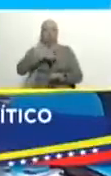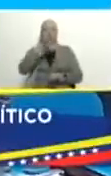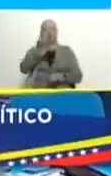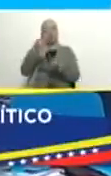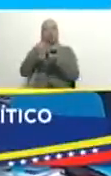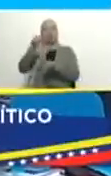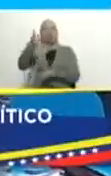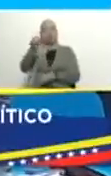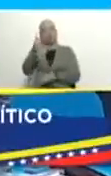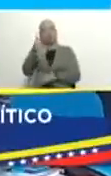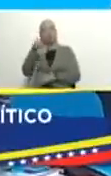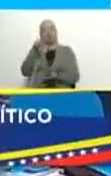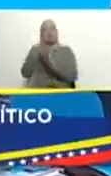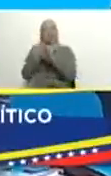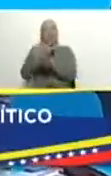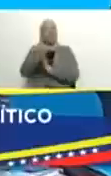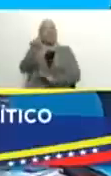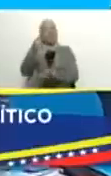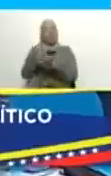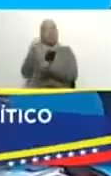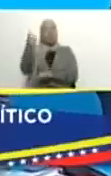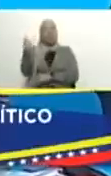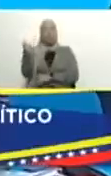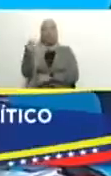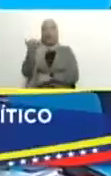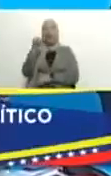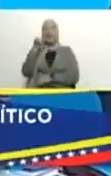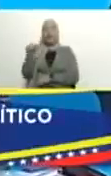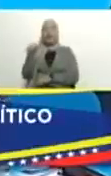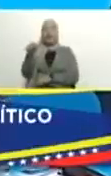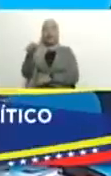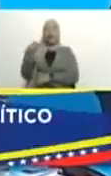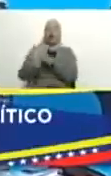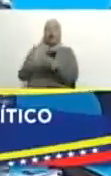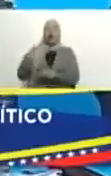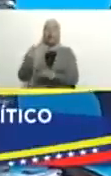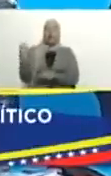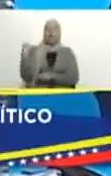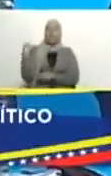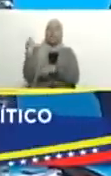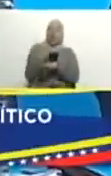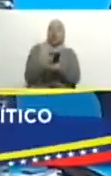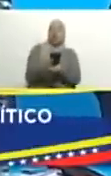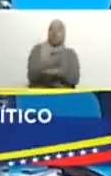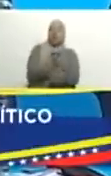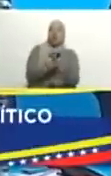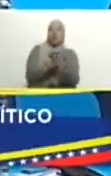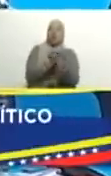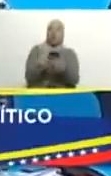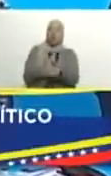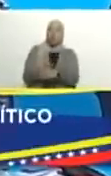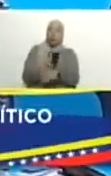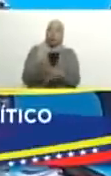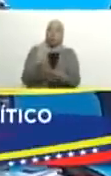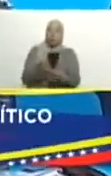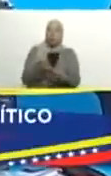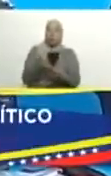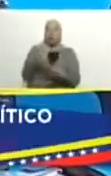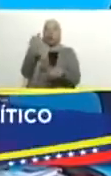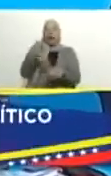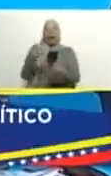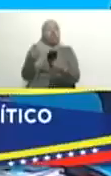demostrado realmente una alta eficiencia, pero sobre todo una profunda sensibilidad con los problemas que más aquejan a nuestro